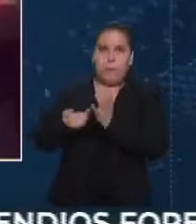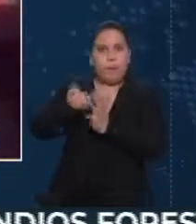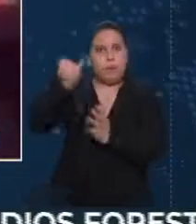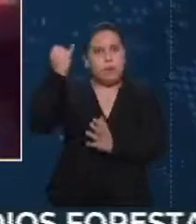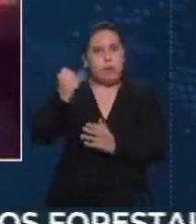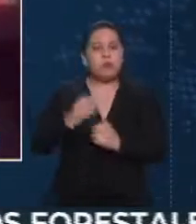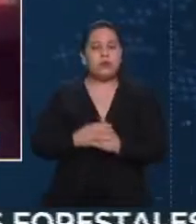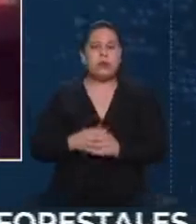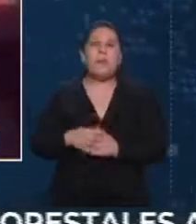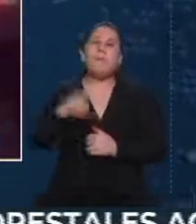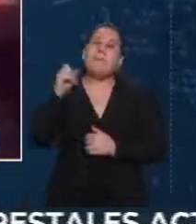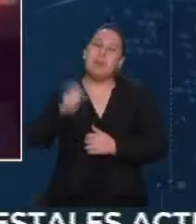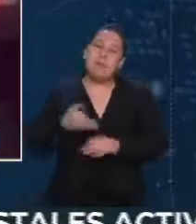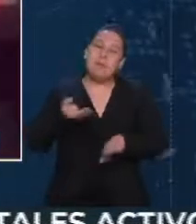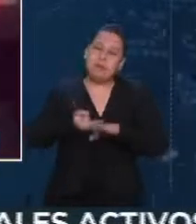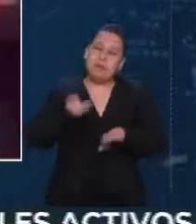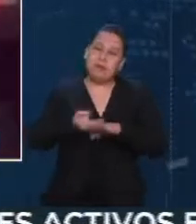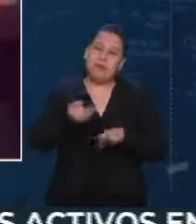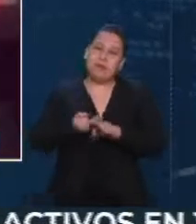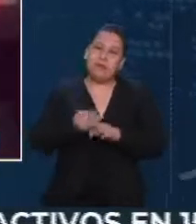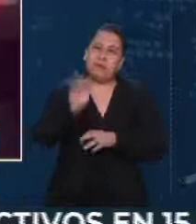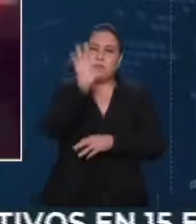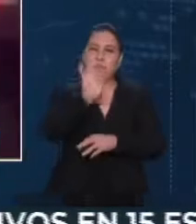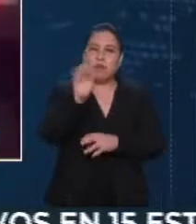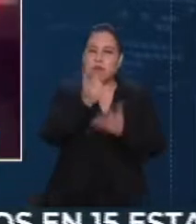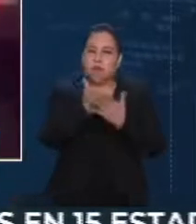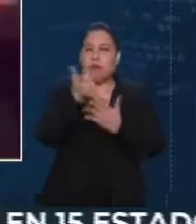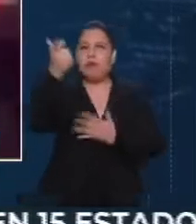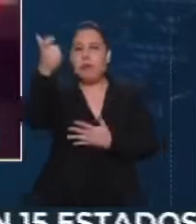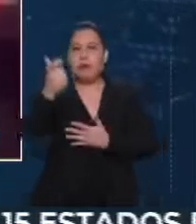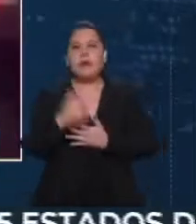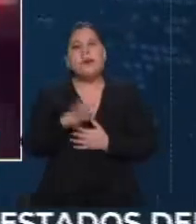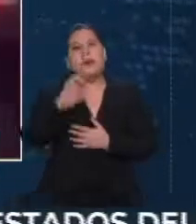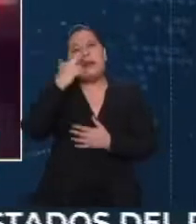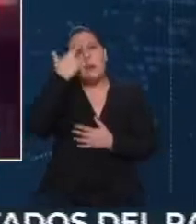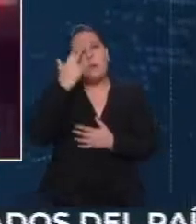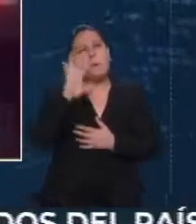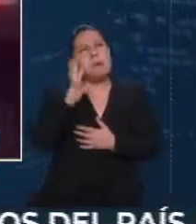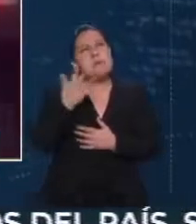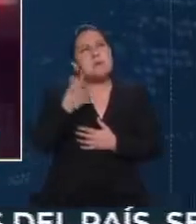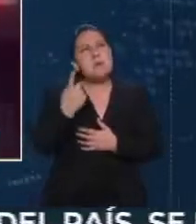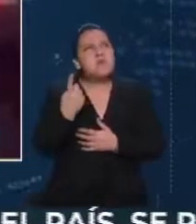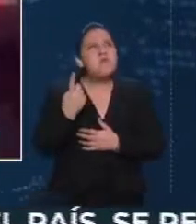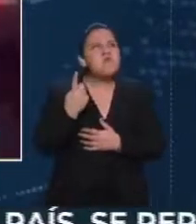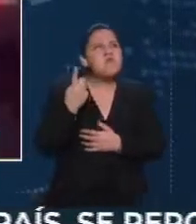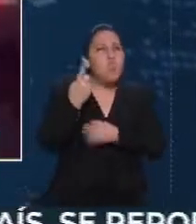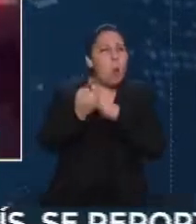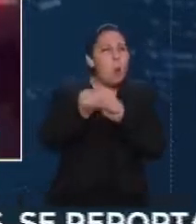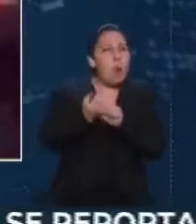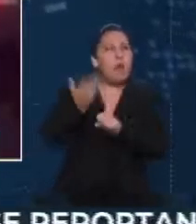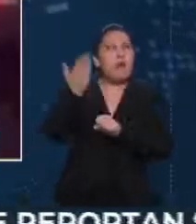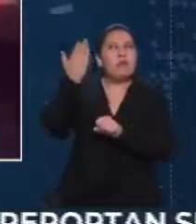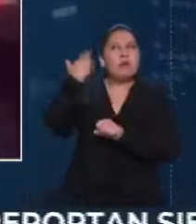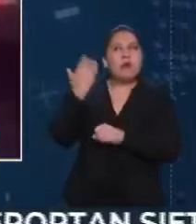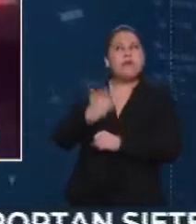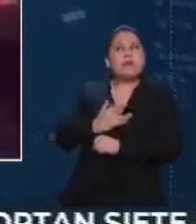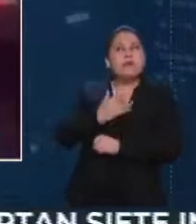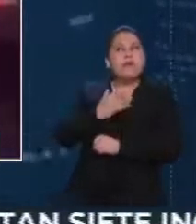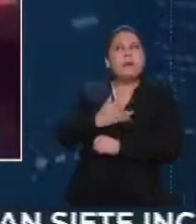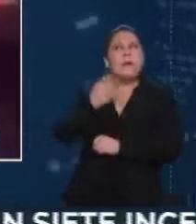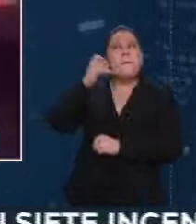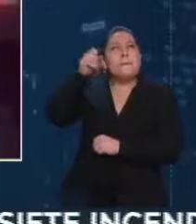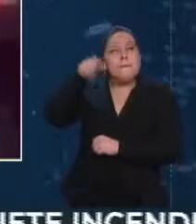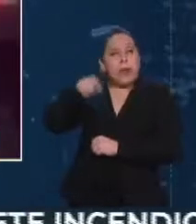un poco el tema de la inflación, no sé si se acuerdan también que por estas fechas del año pasado se llegó a comentar que algo también que nunca había sucedido en la